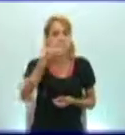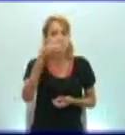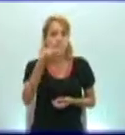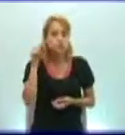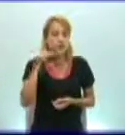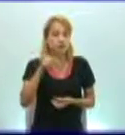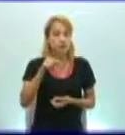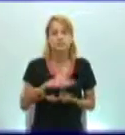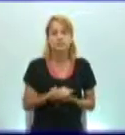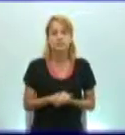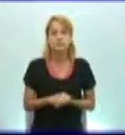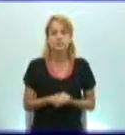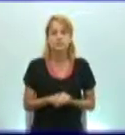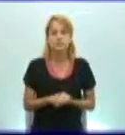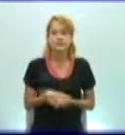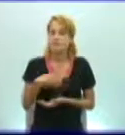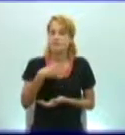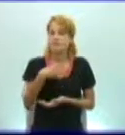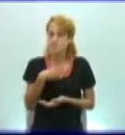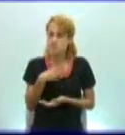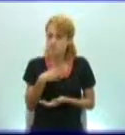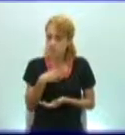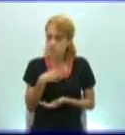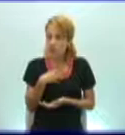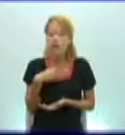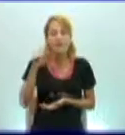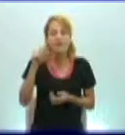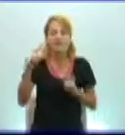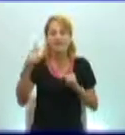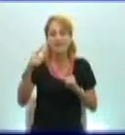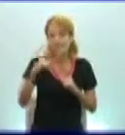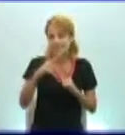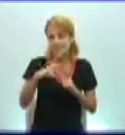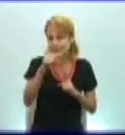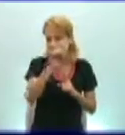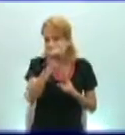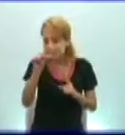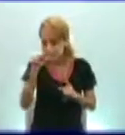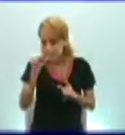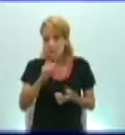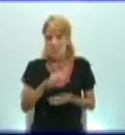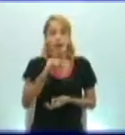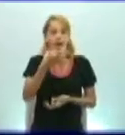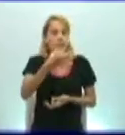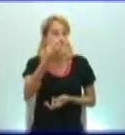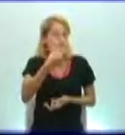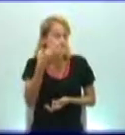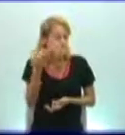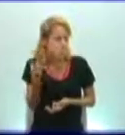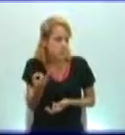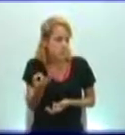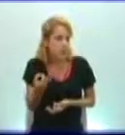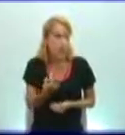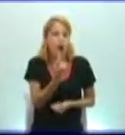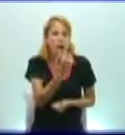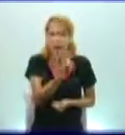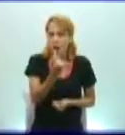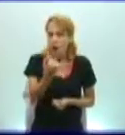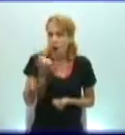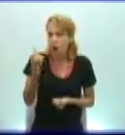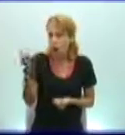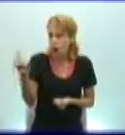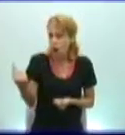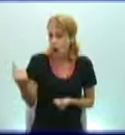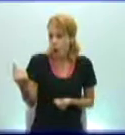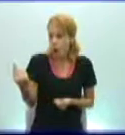inciso, que tienen que ajustarse al tema, que tienen que dar razones y explicar cada una de ellas con